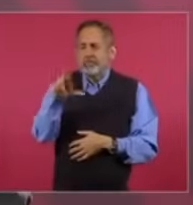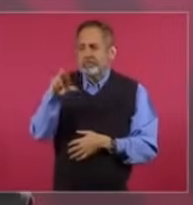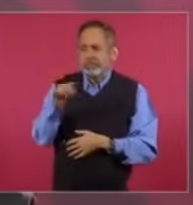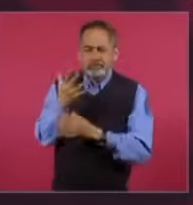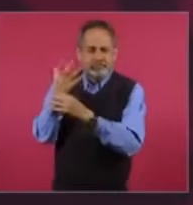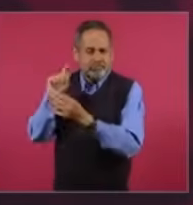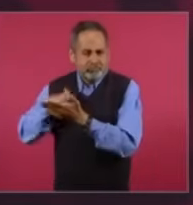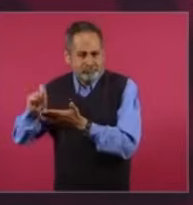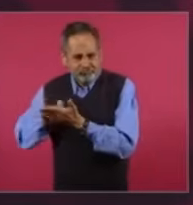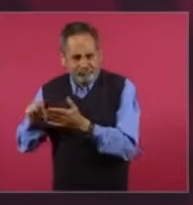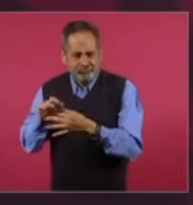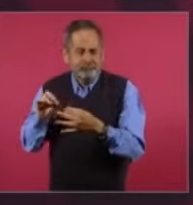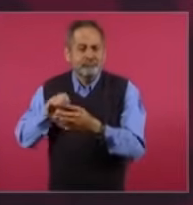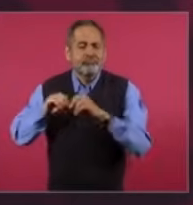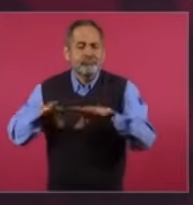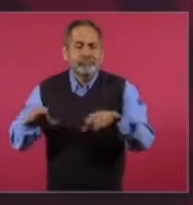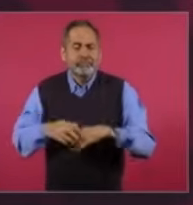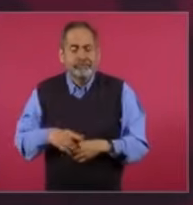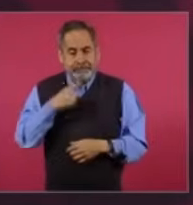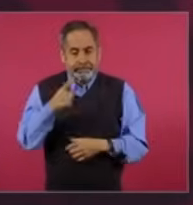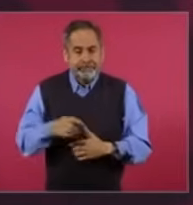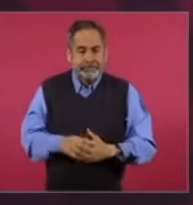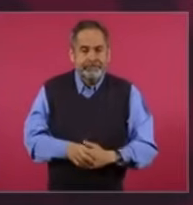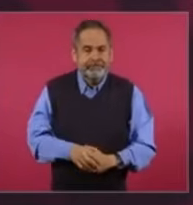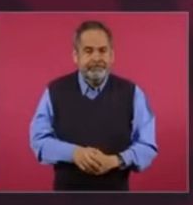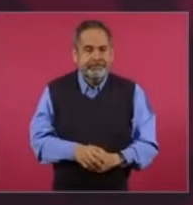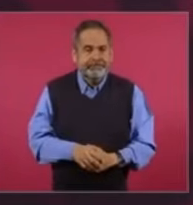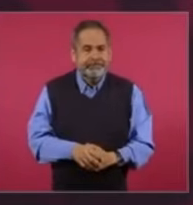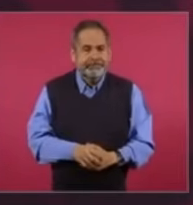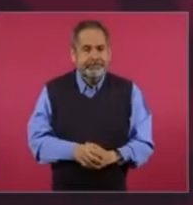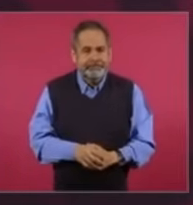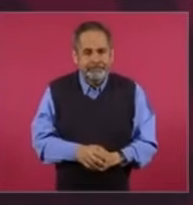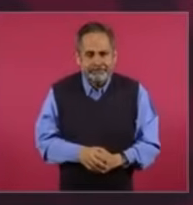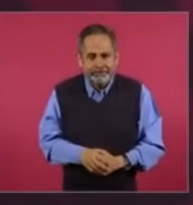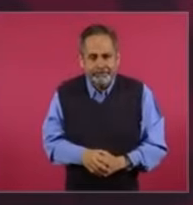que decía que en la reforma